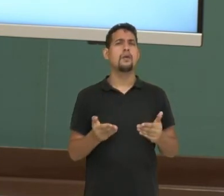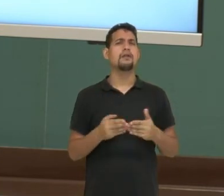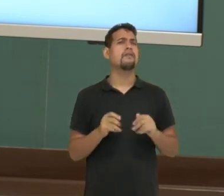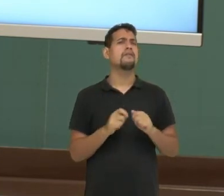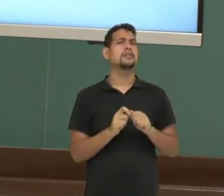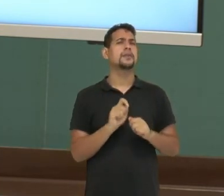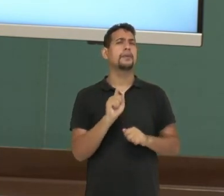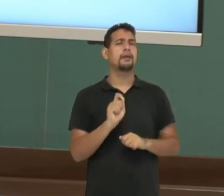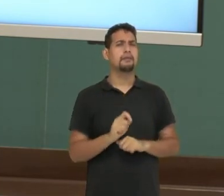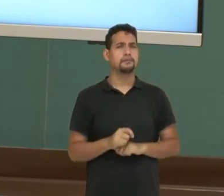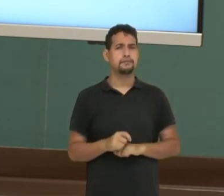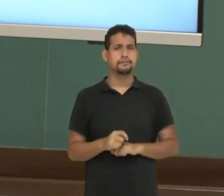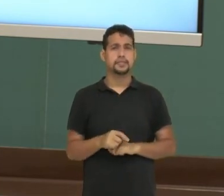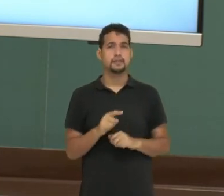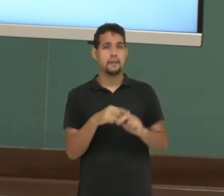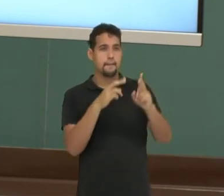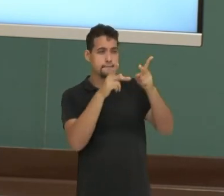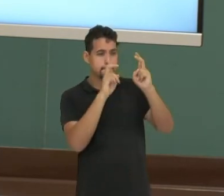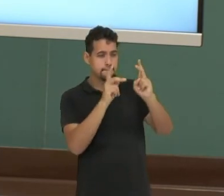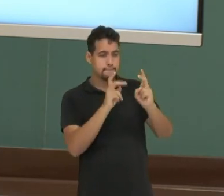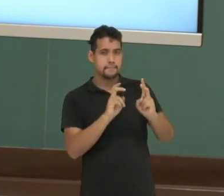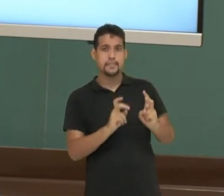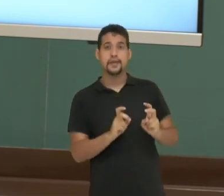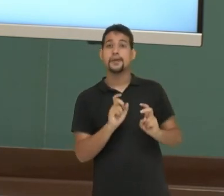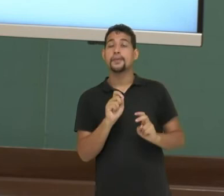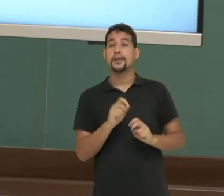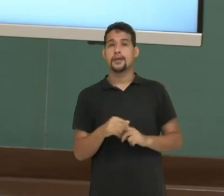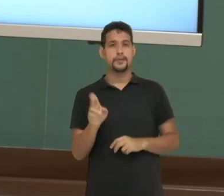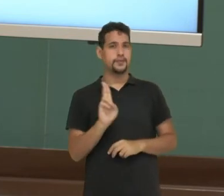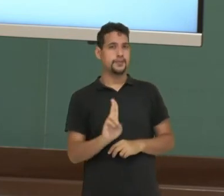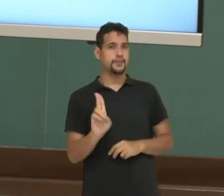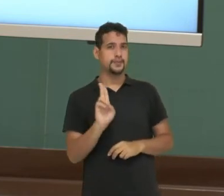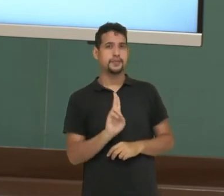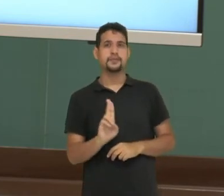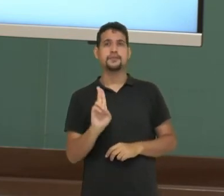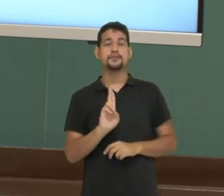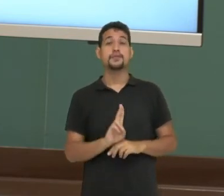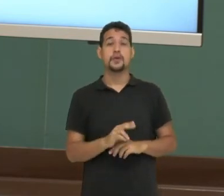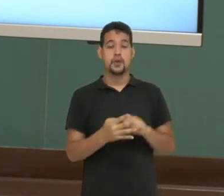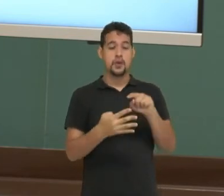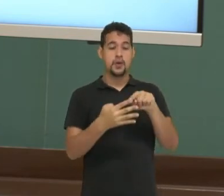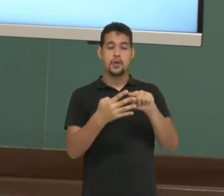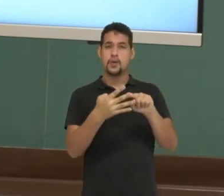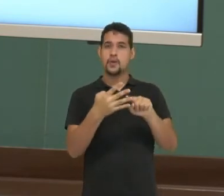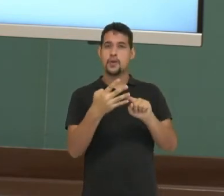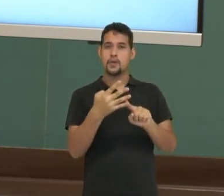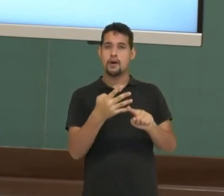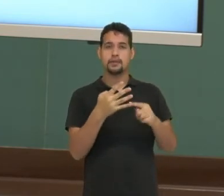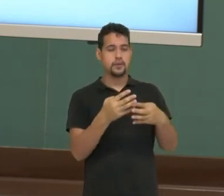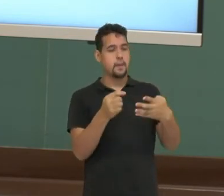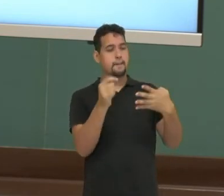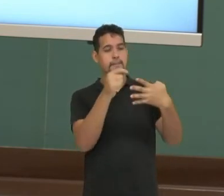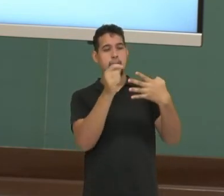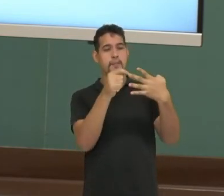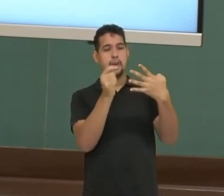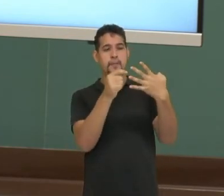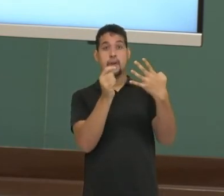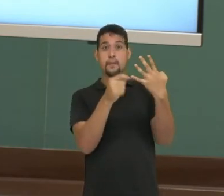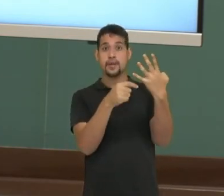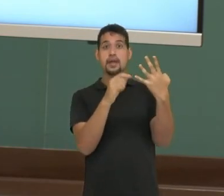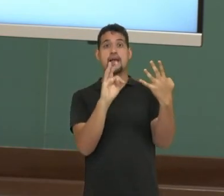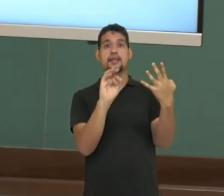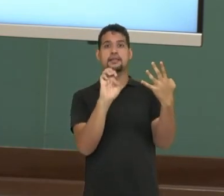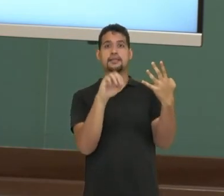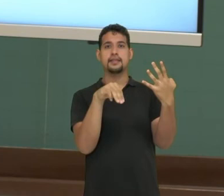vão fazer? Identificar um emprego de 4 marcadores temporais,